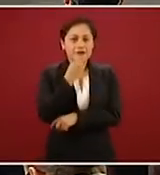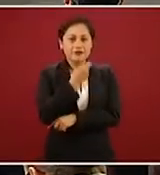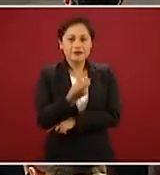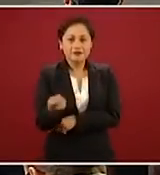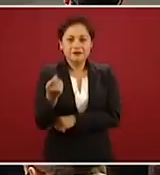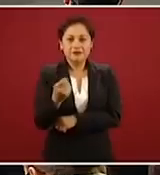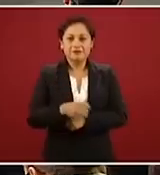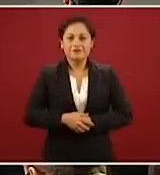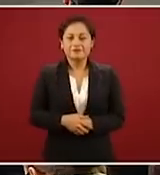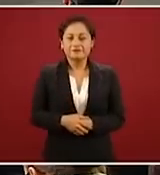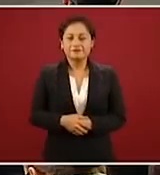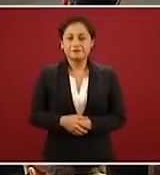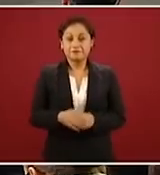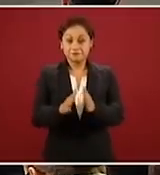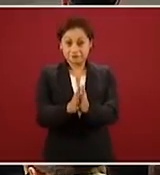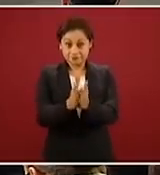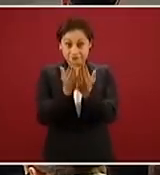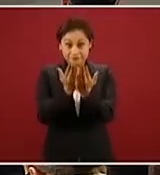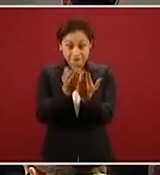En este libro